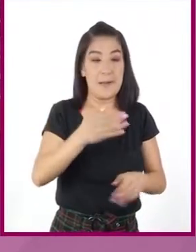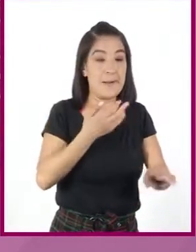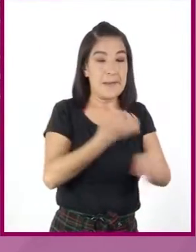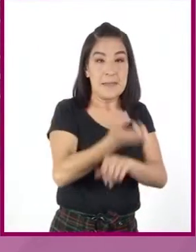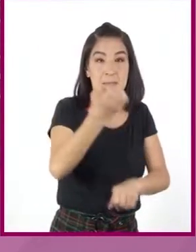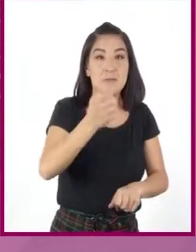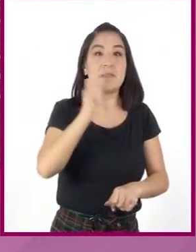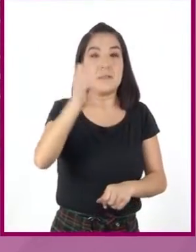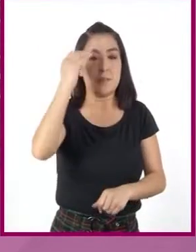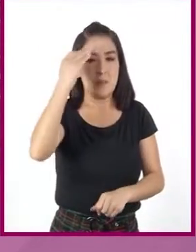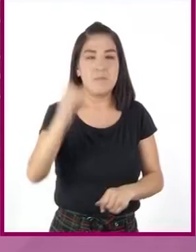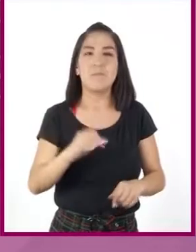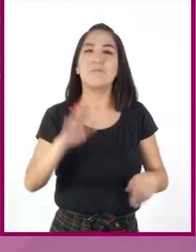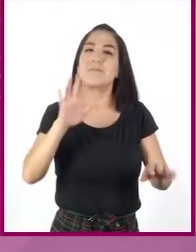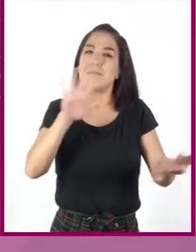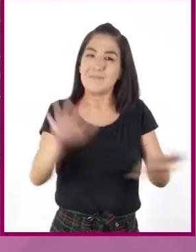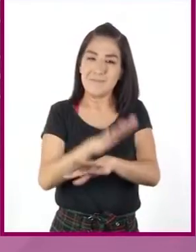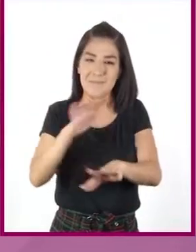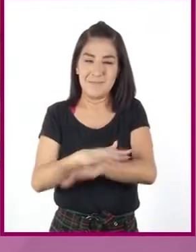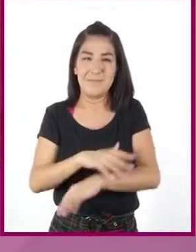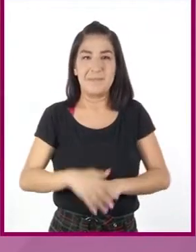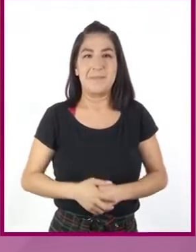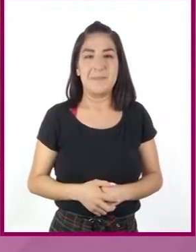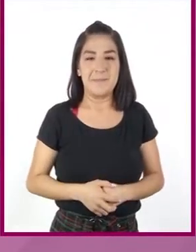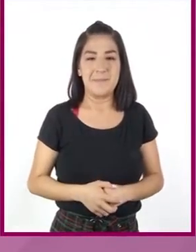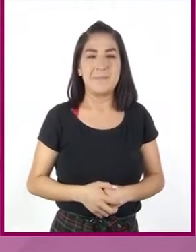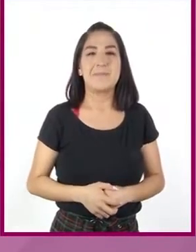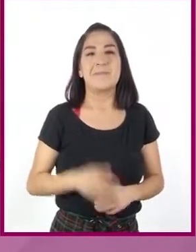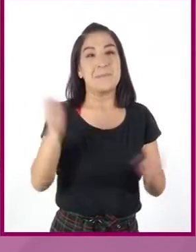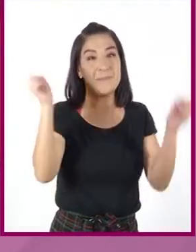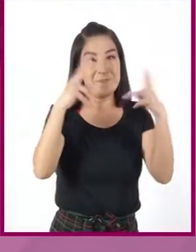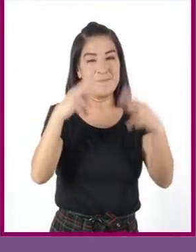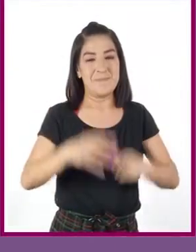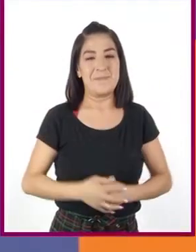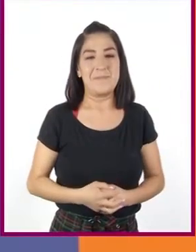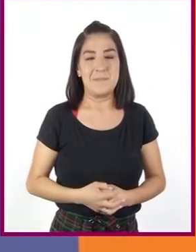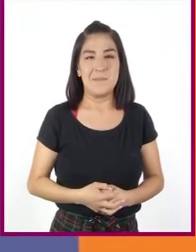momentáneo. Nos vemos en el camino.